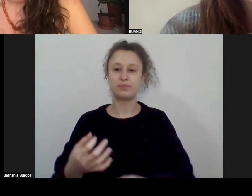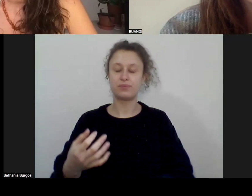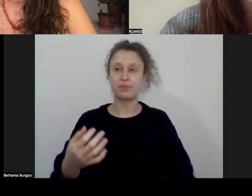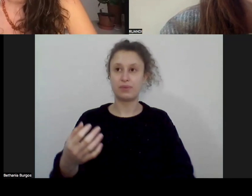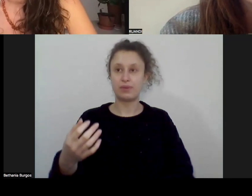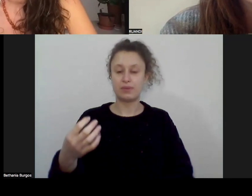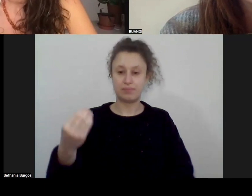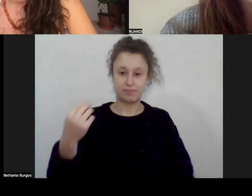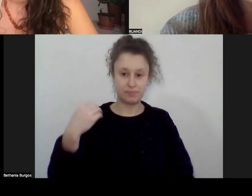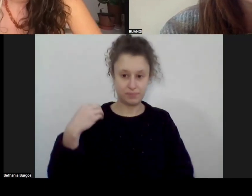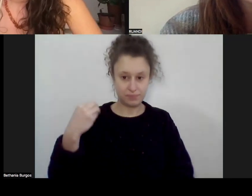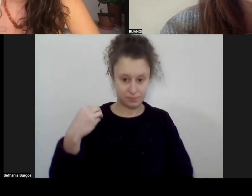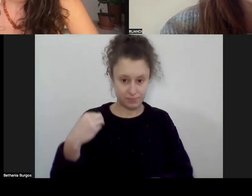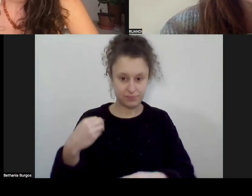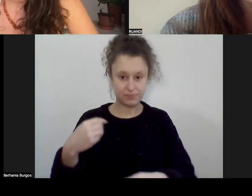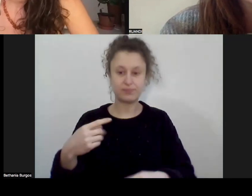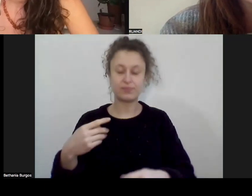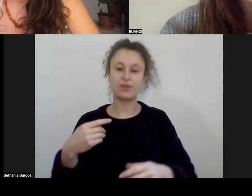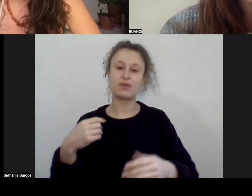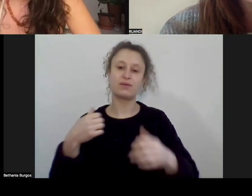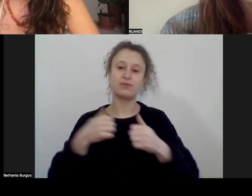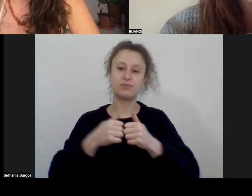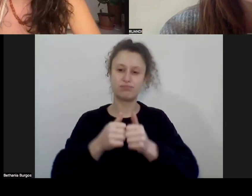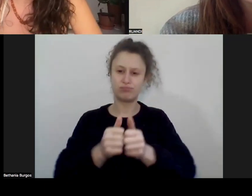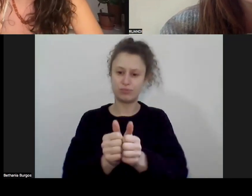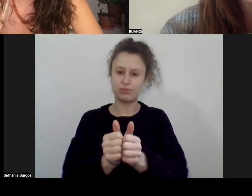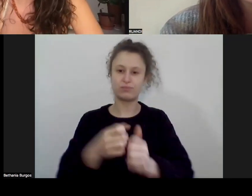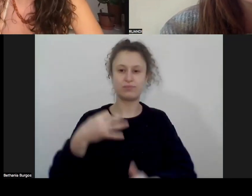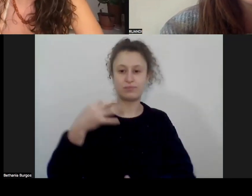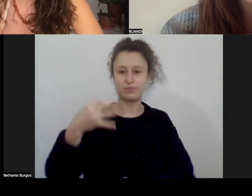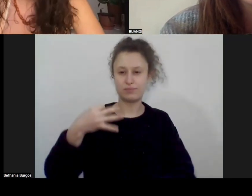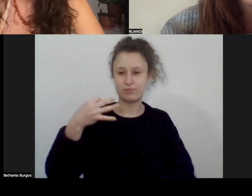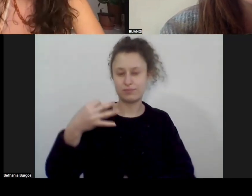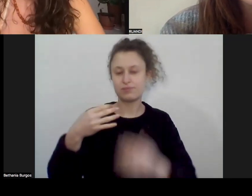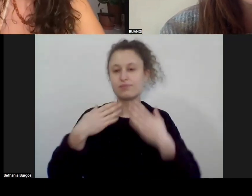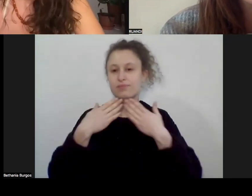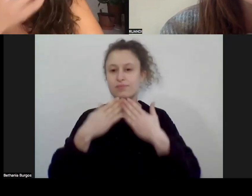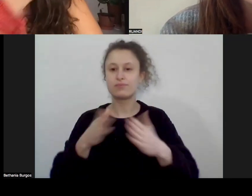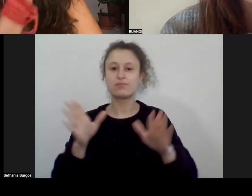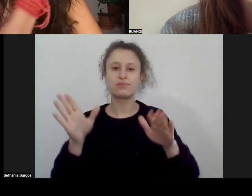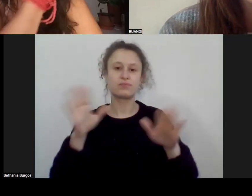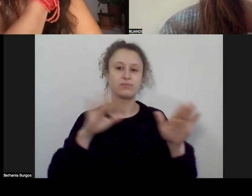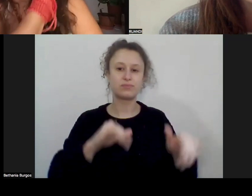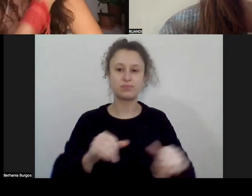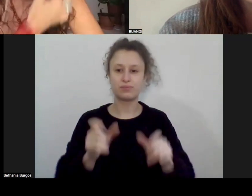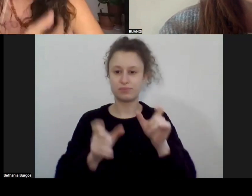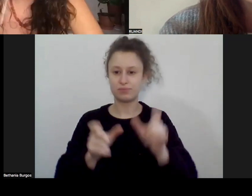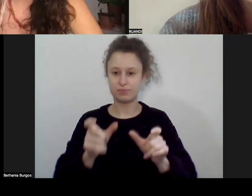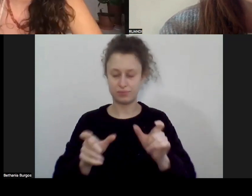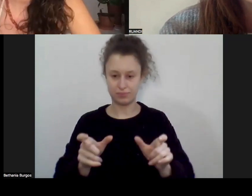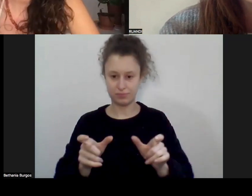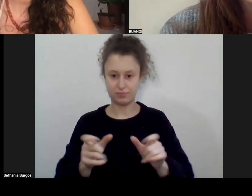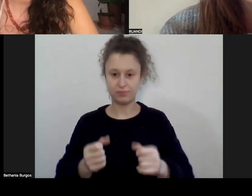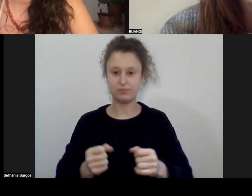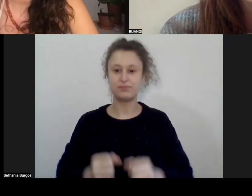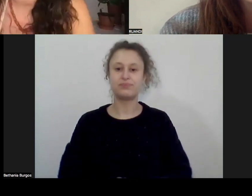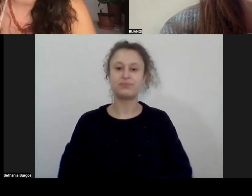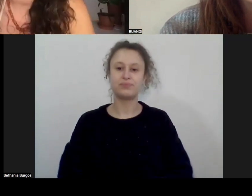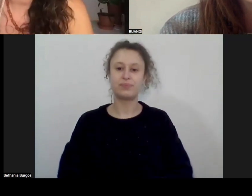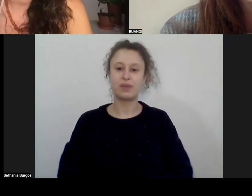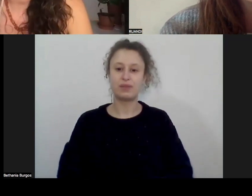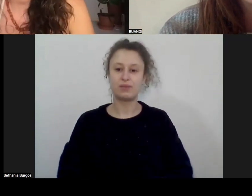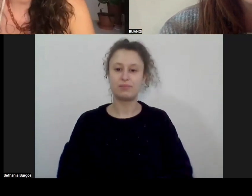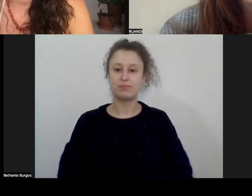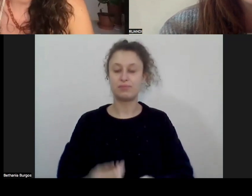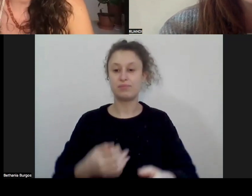charla y agradecer a cada una de las personas que están haciendo esto posible. Para compartirles el proyecto este de